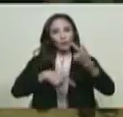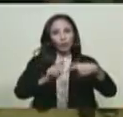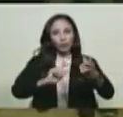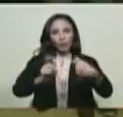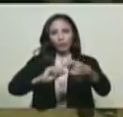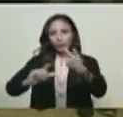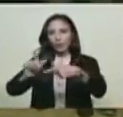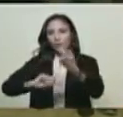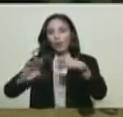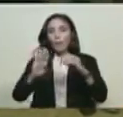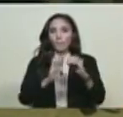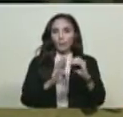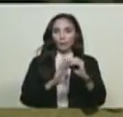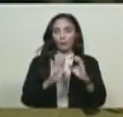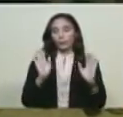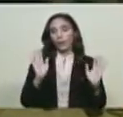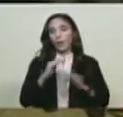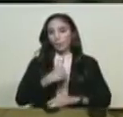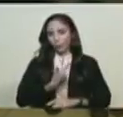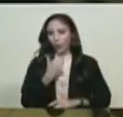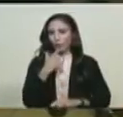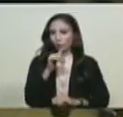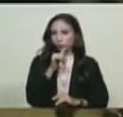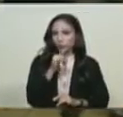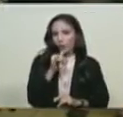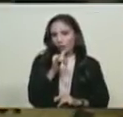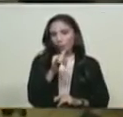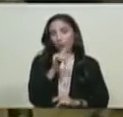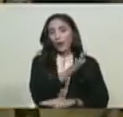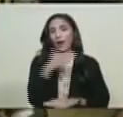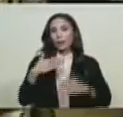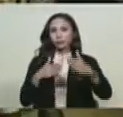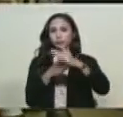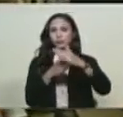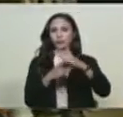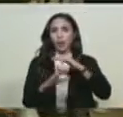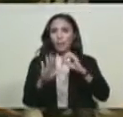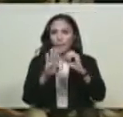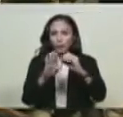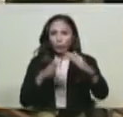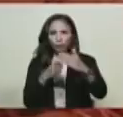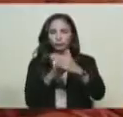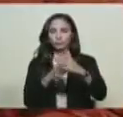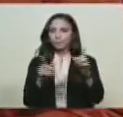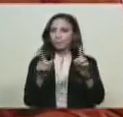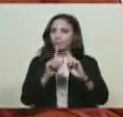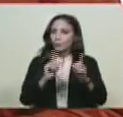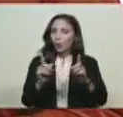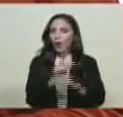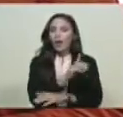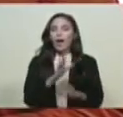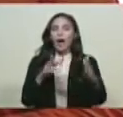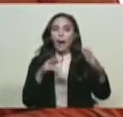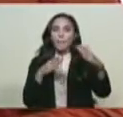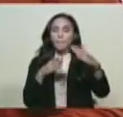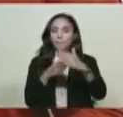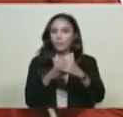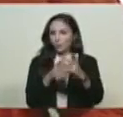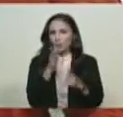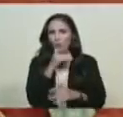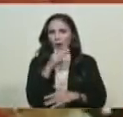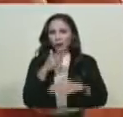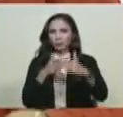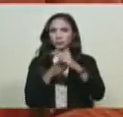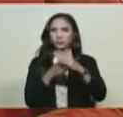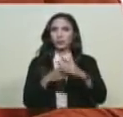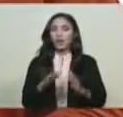te puedo decir es que el Petro no lo pudieron parar. El Petro nació, nació parado, nació bien